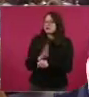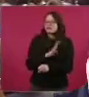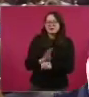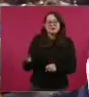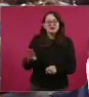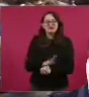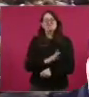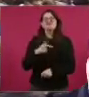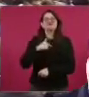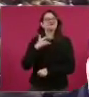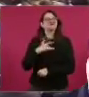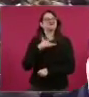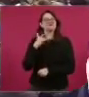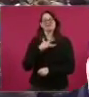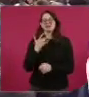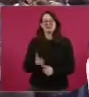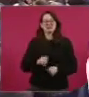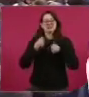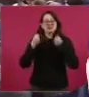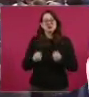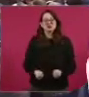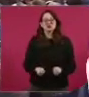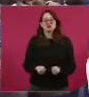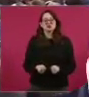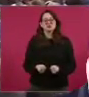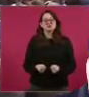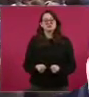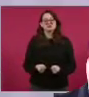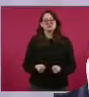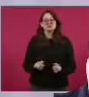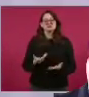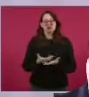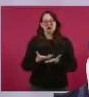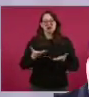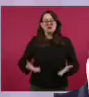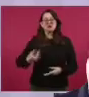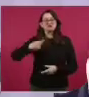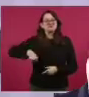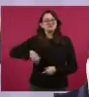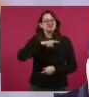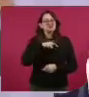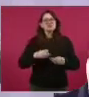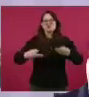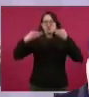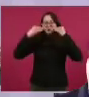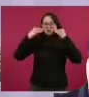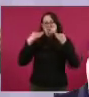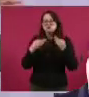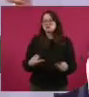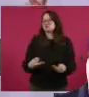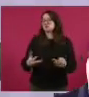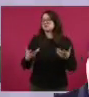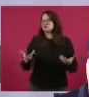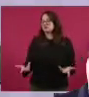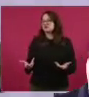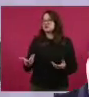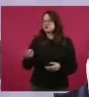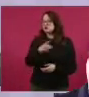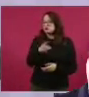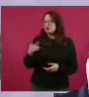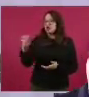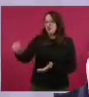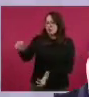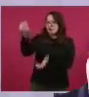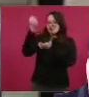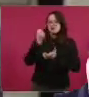estoy muy seguro que este estímulo que recibimos ahora por nuestros resultados lo vamos a invertir como deportistas para